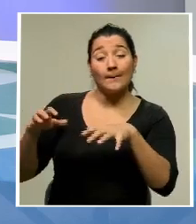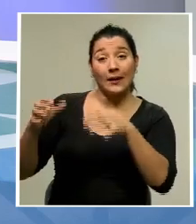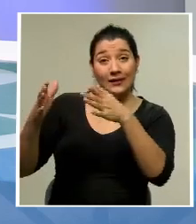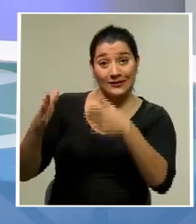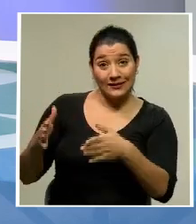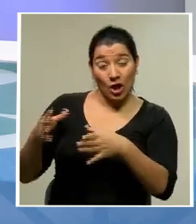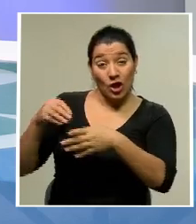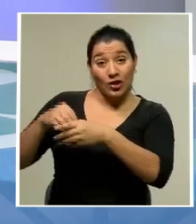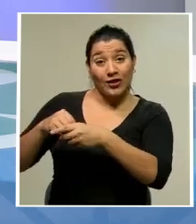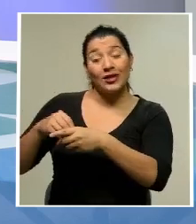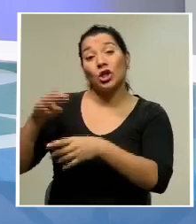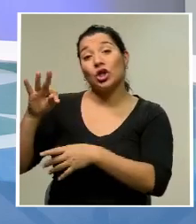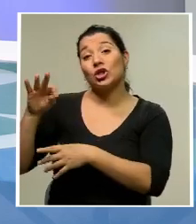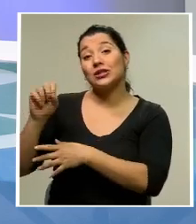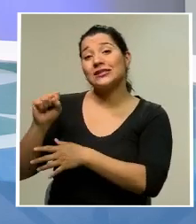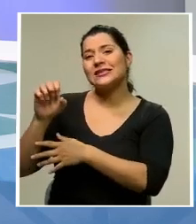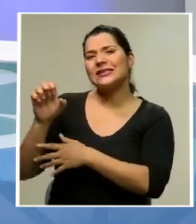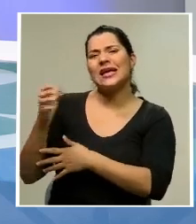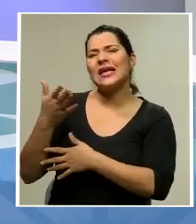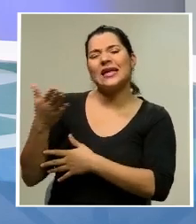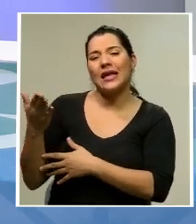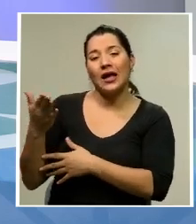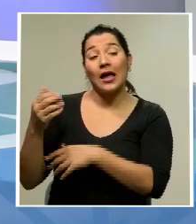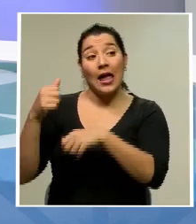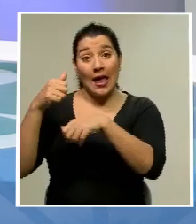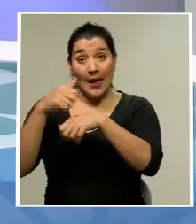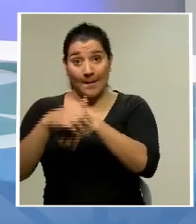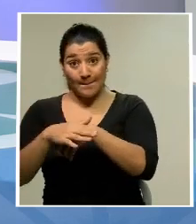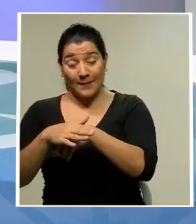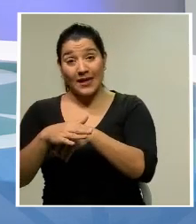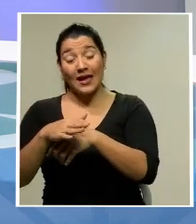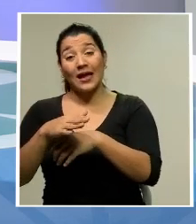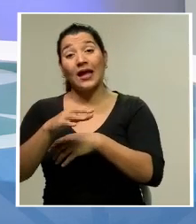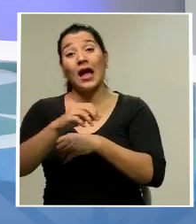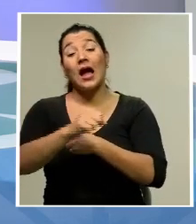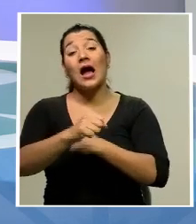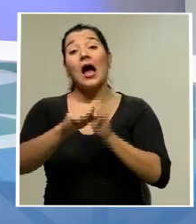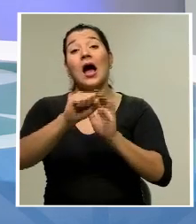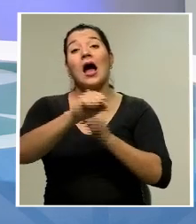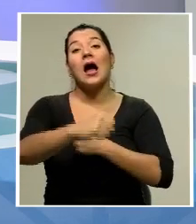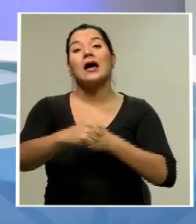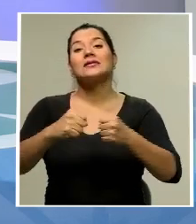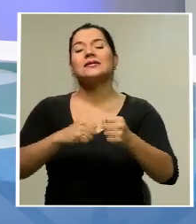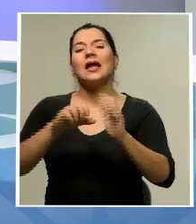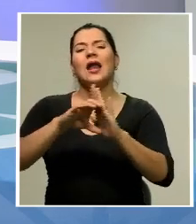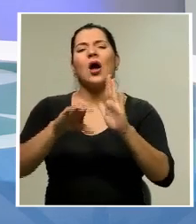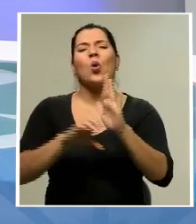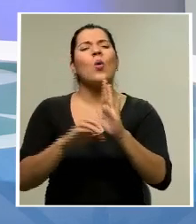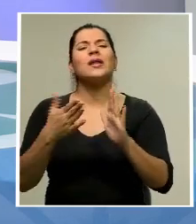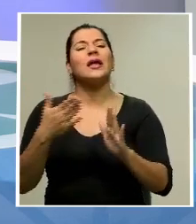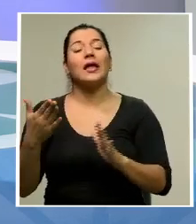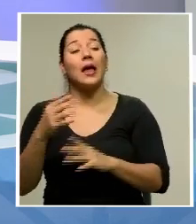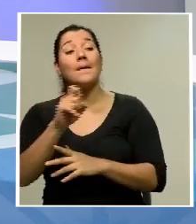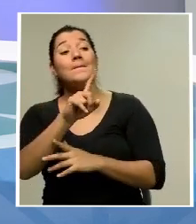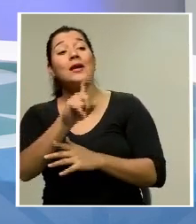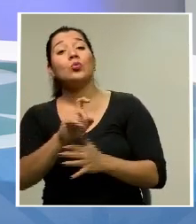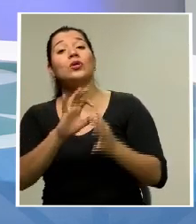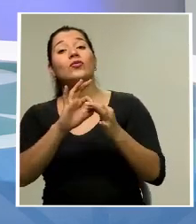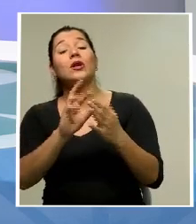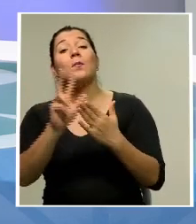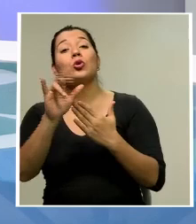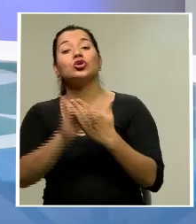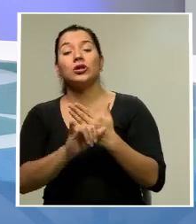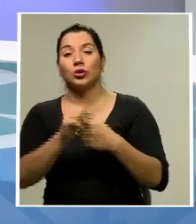del Tribunal Supremo de Elecciones que envíen a la Sala Constitucional una consulta sobre el proyecto de empleo